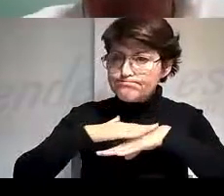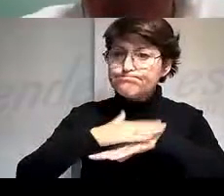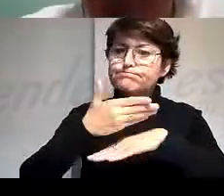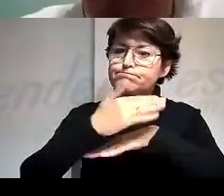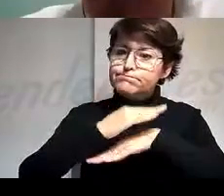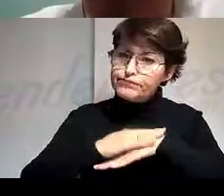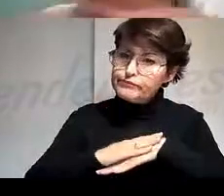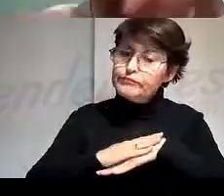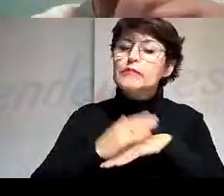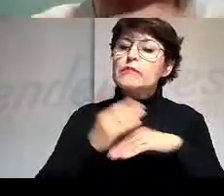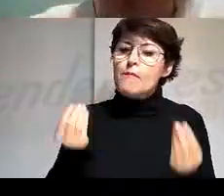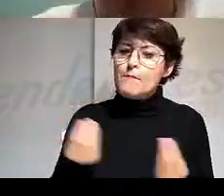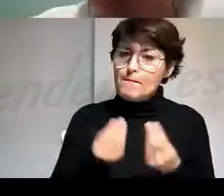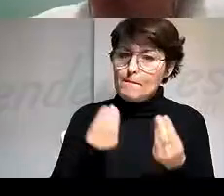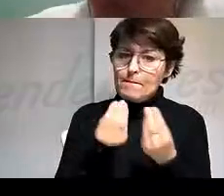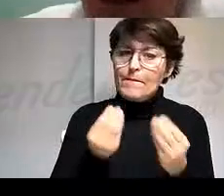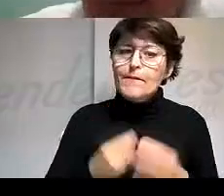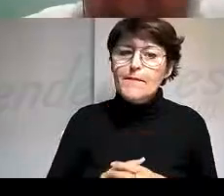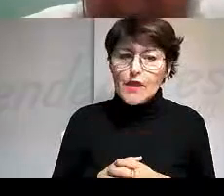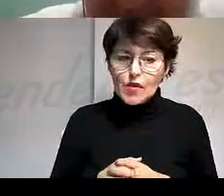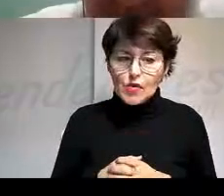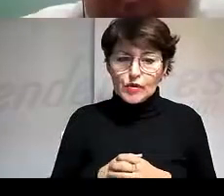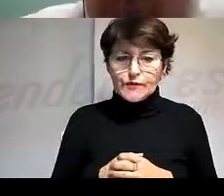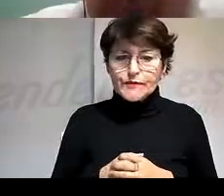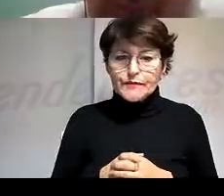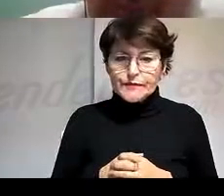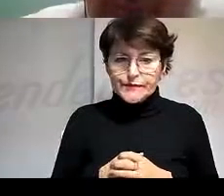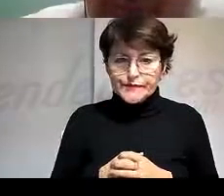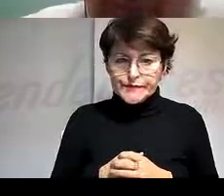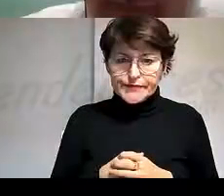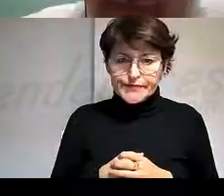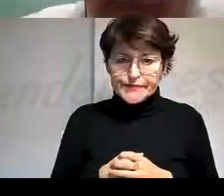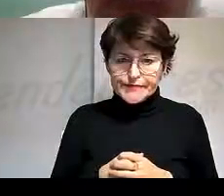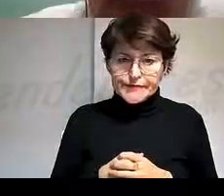podría venir bien por su composición.